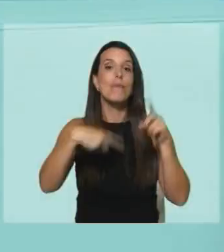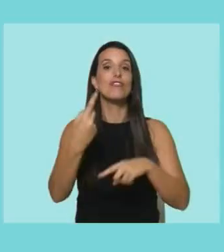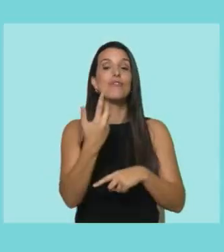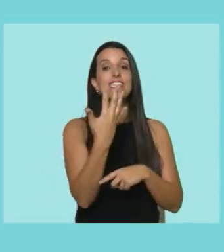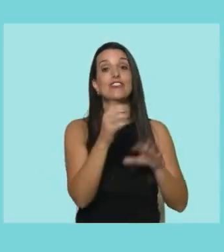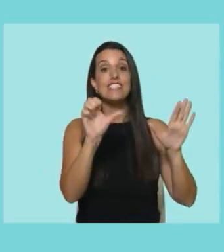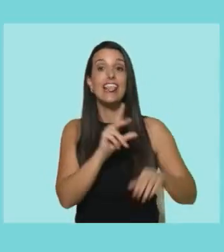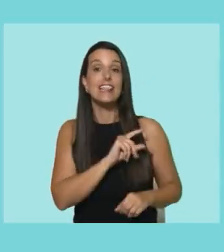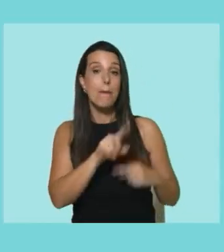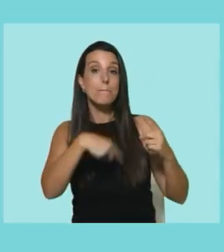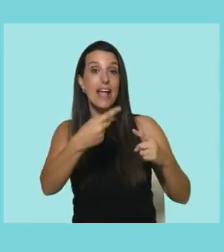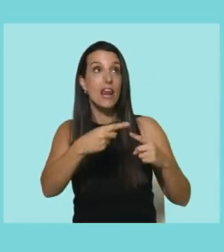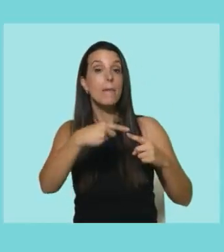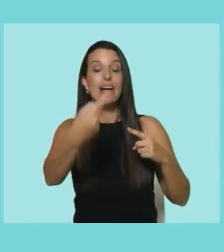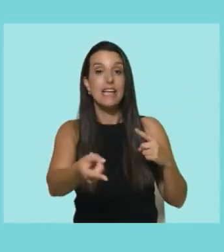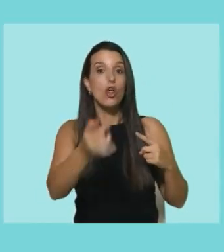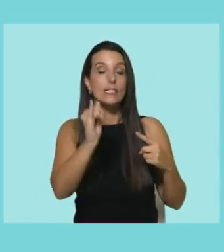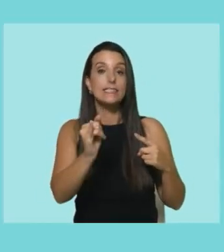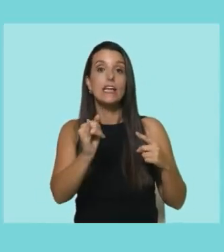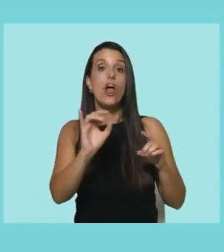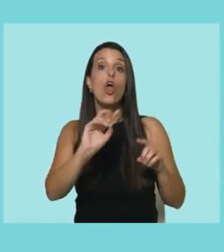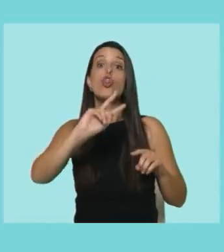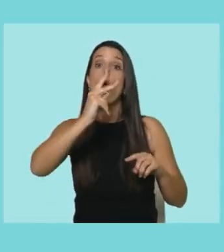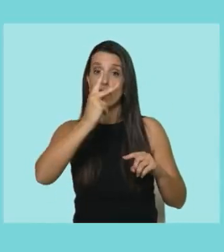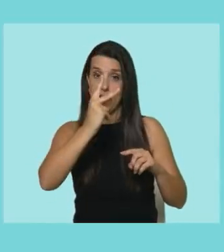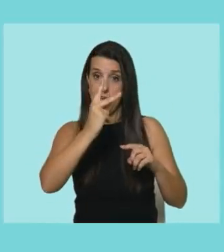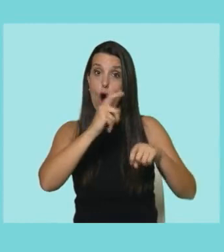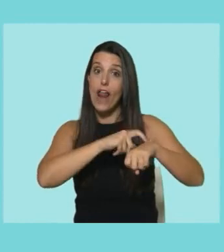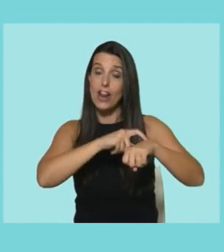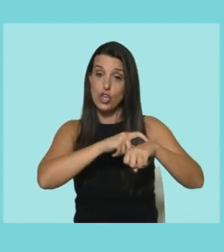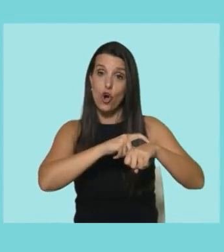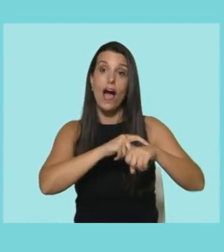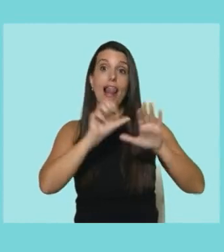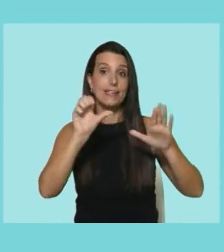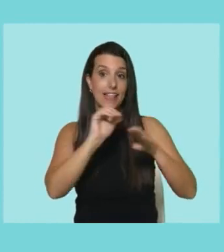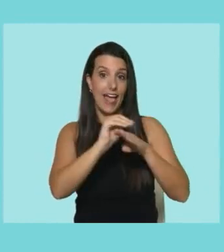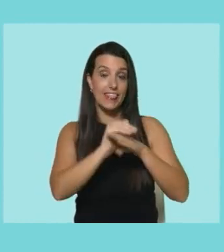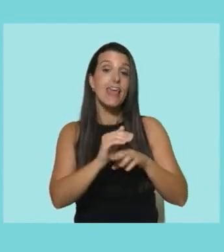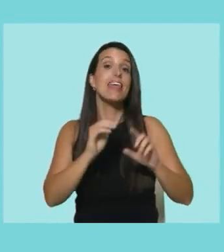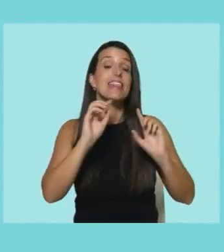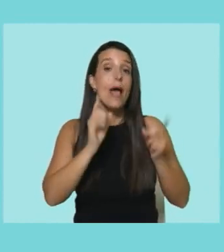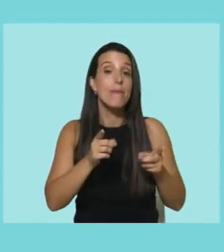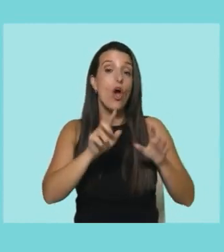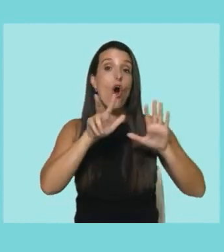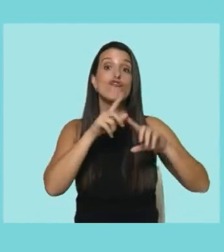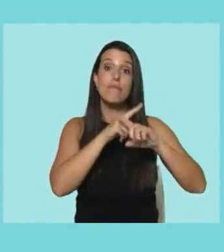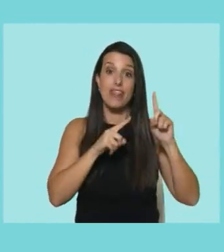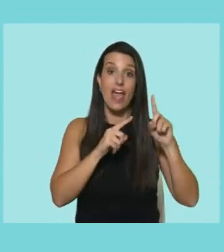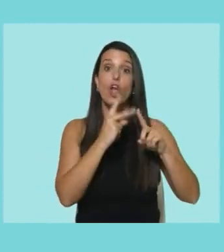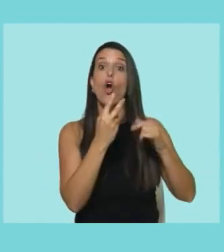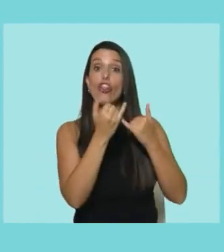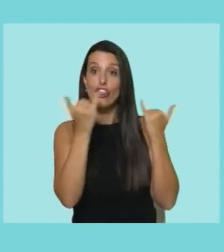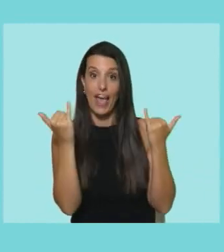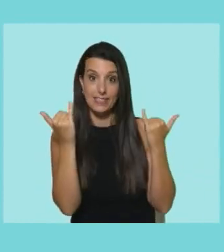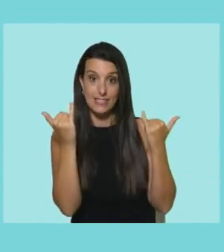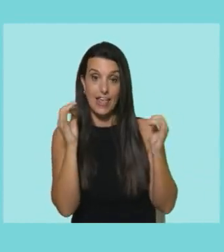diciembre. Estamos hablando de mañana y pasado. Mañana y pasado son funciones dobles. Funciones dobles, exacto. A las 18, a las 6 de la tarde y a las 20:30, a las 8:30